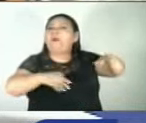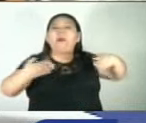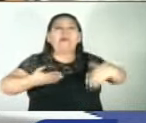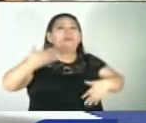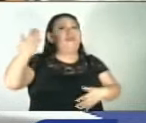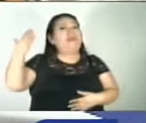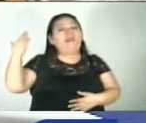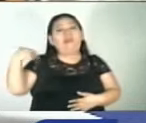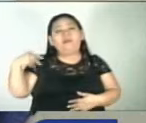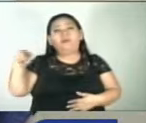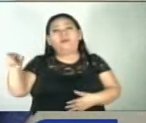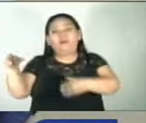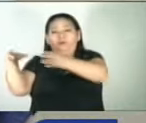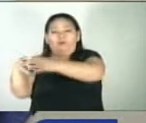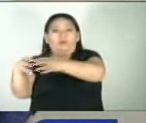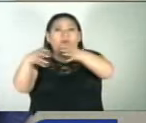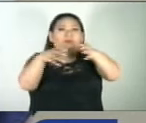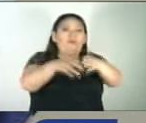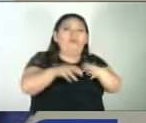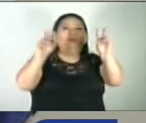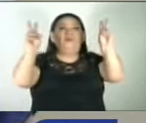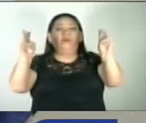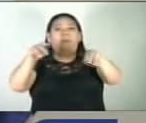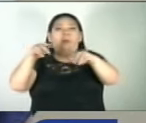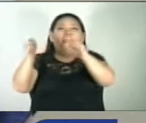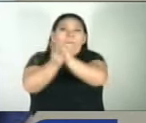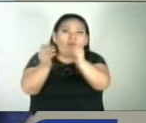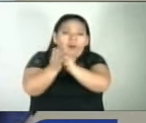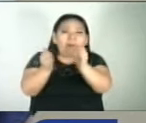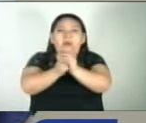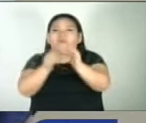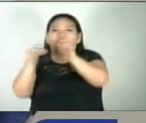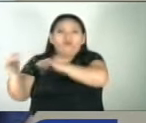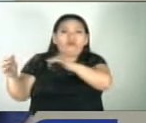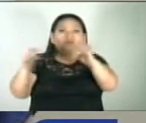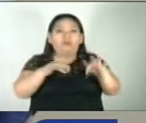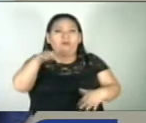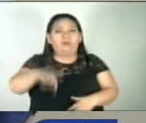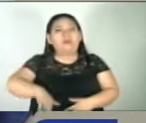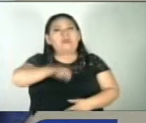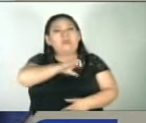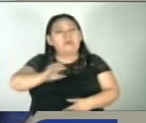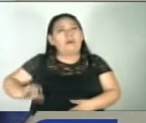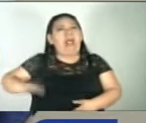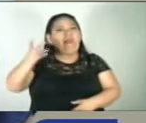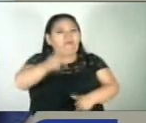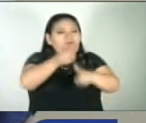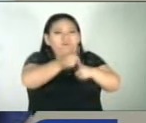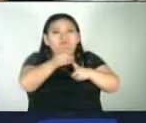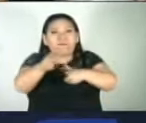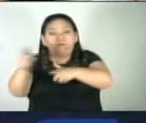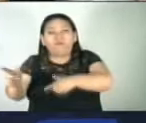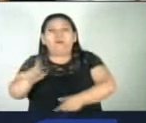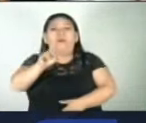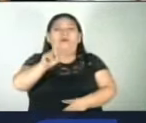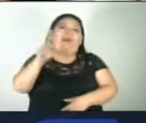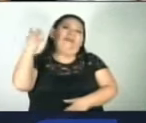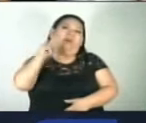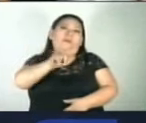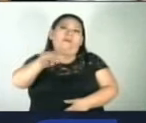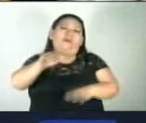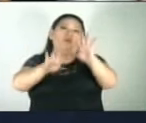irregulares de las partes involucradas en el conflicto armado que vivió El Salvador en los años 80 que vivimos, aún no